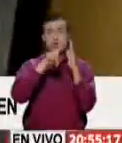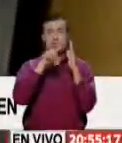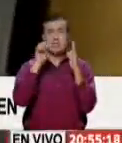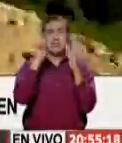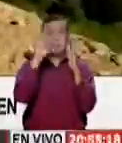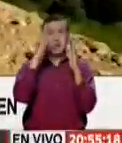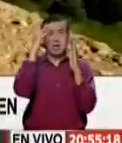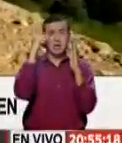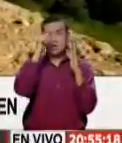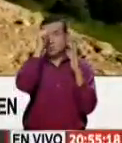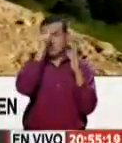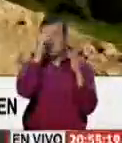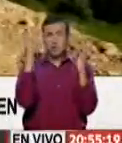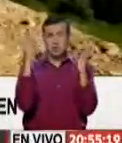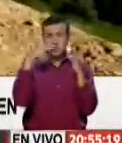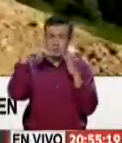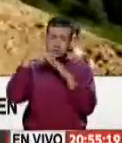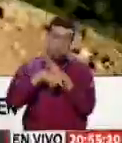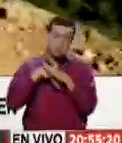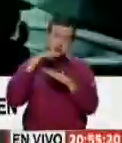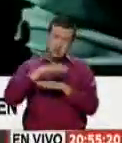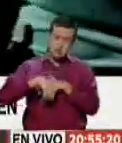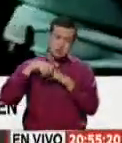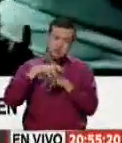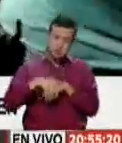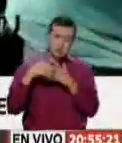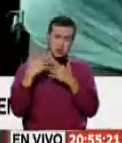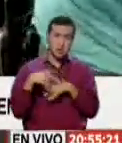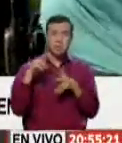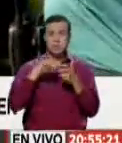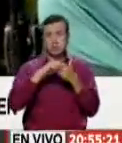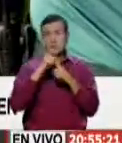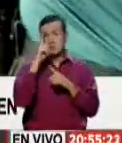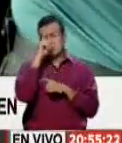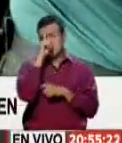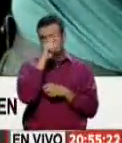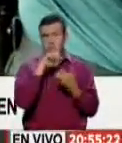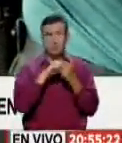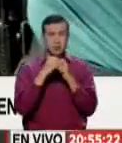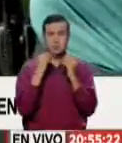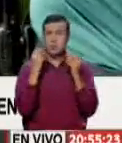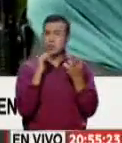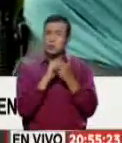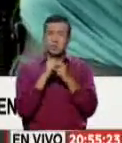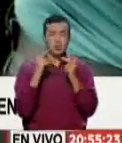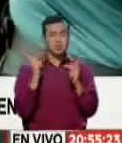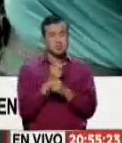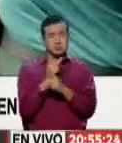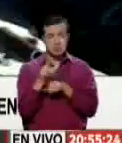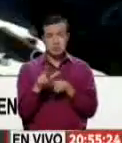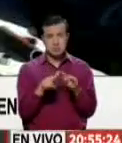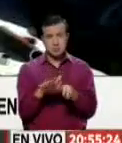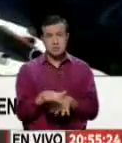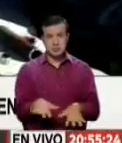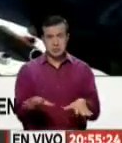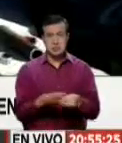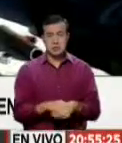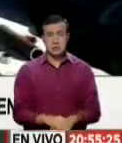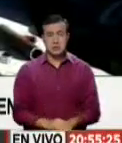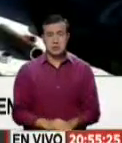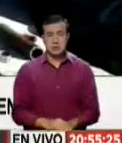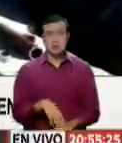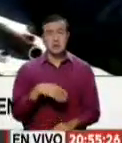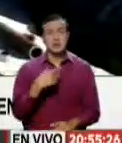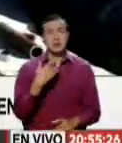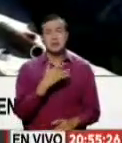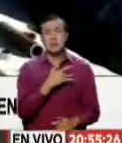el pasado domingo. Las excavaciones continúan pese a las complicaciones que surgen por las irregularidades del terreno. En el panorama